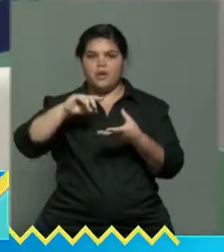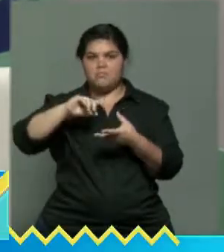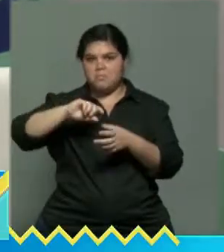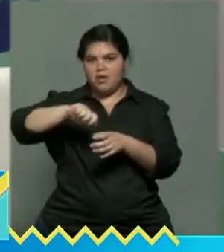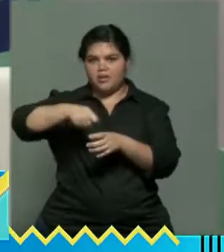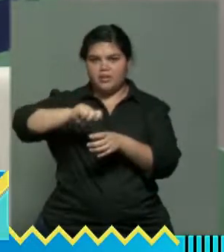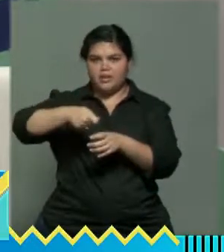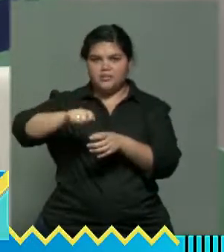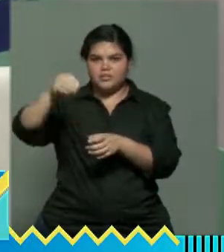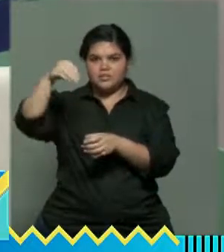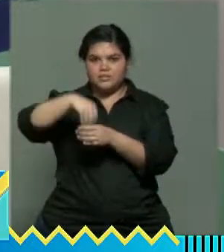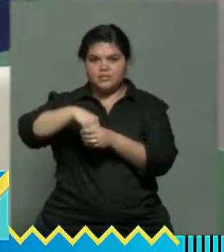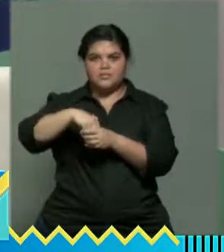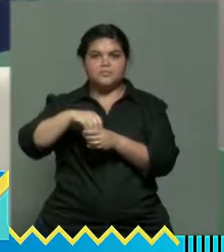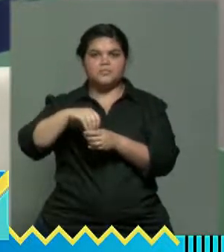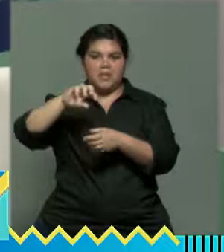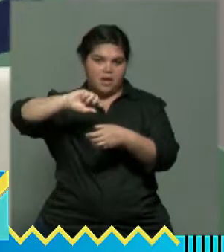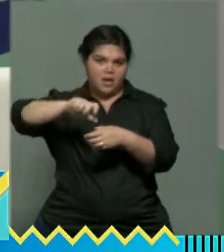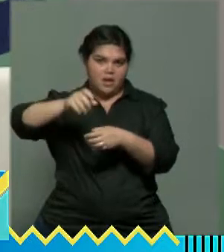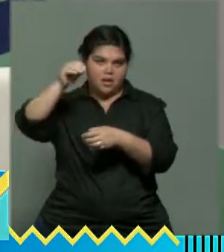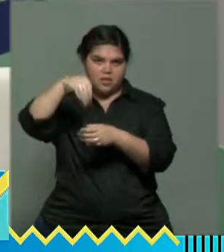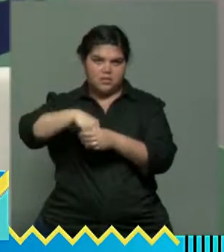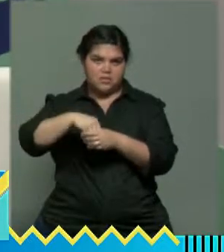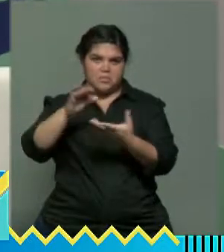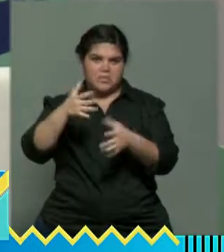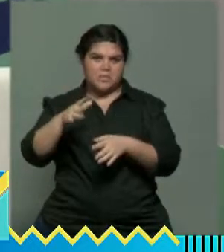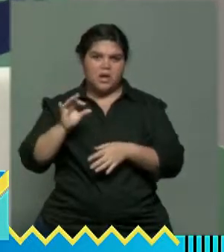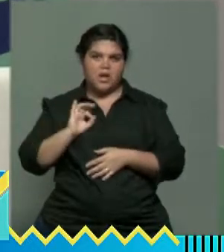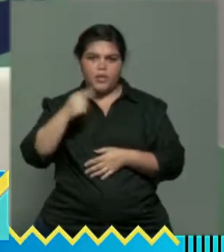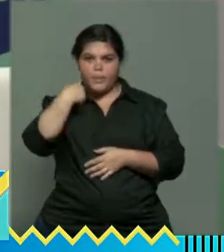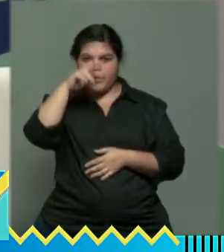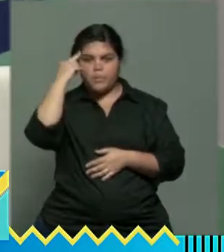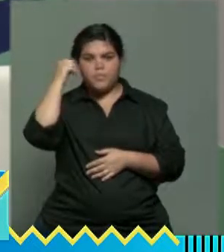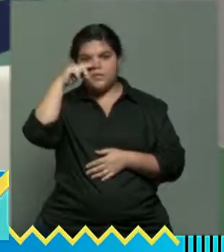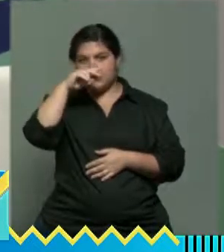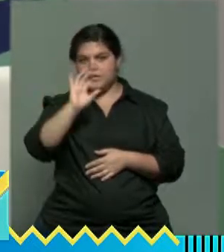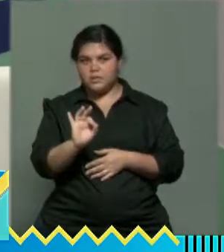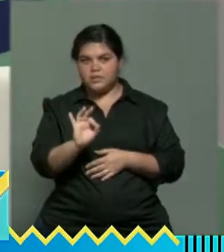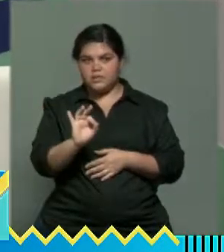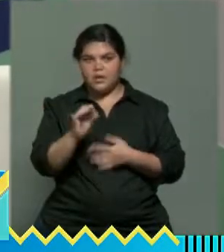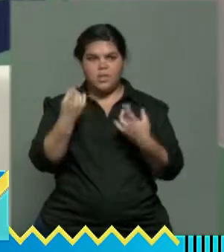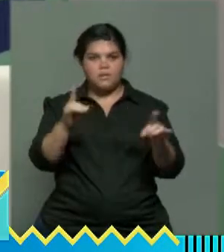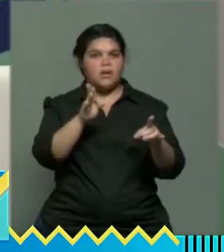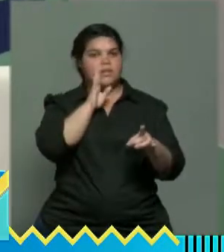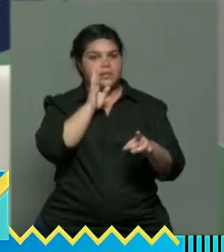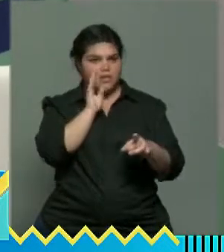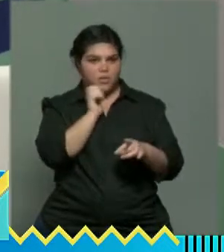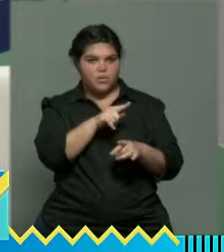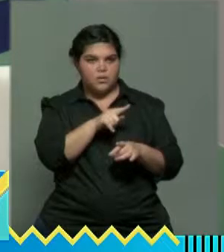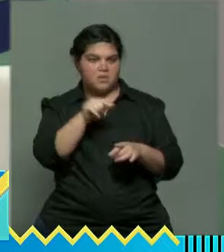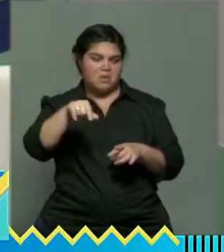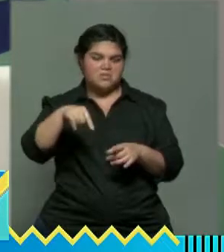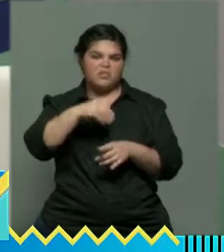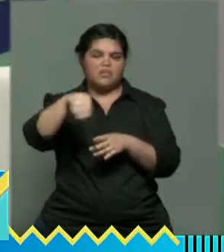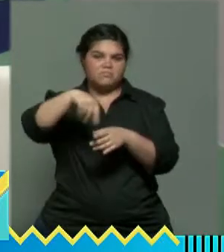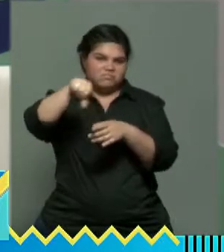fue una salida que se encontró en los 70 al excedente de maíz que había en Estados Unidos y se lo hizo ese. Es un jarabe, es como